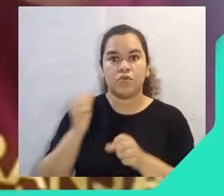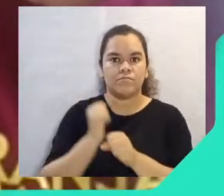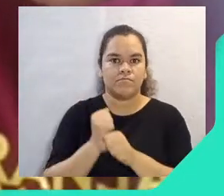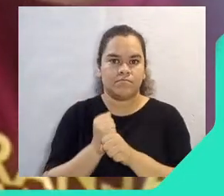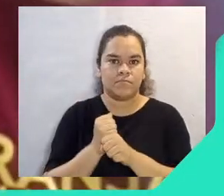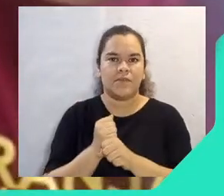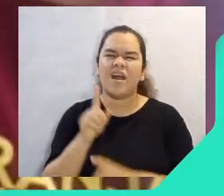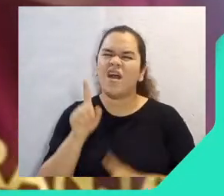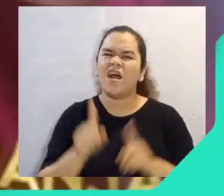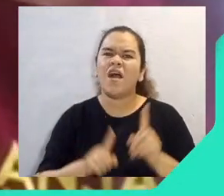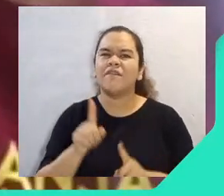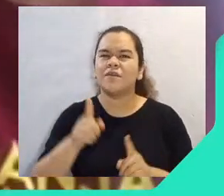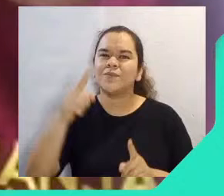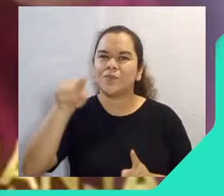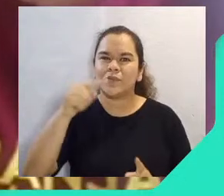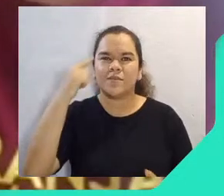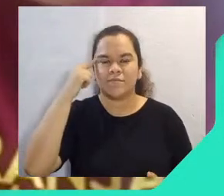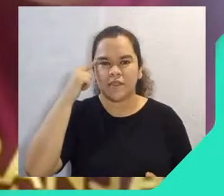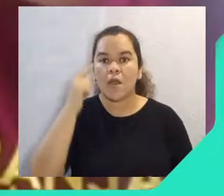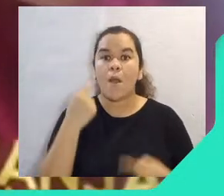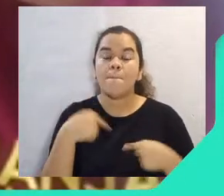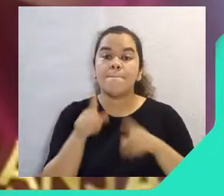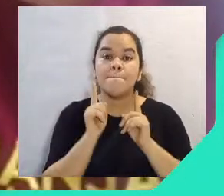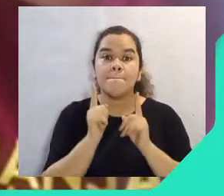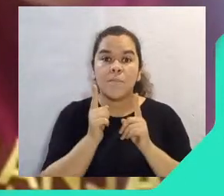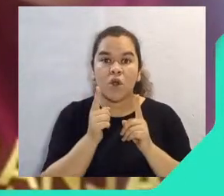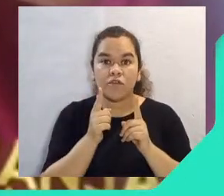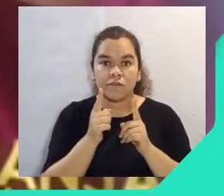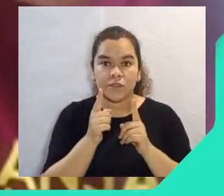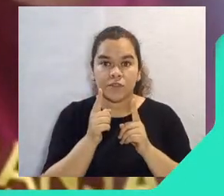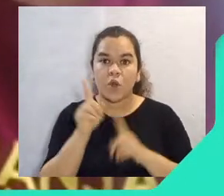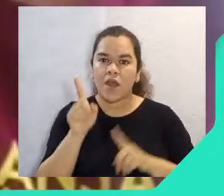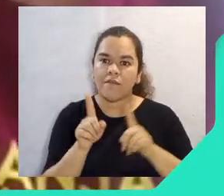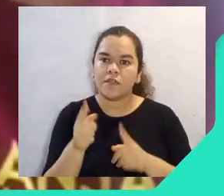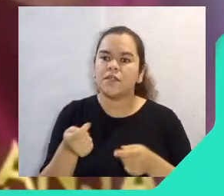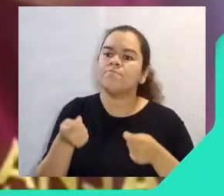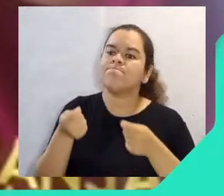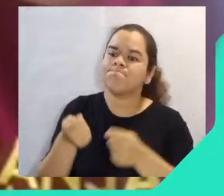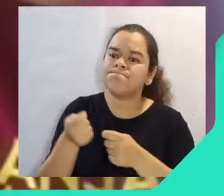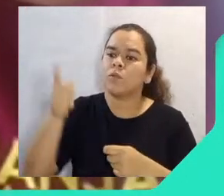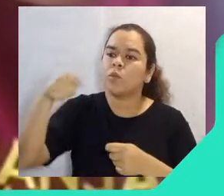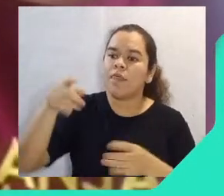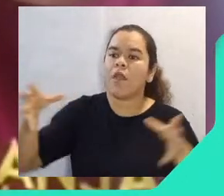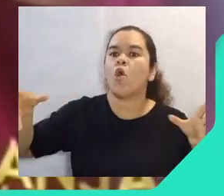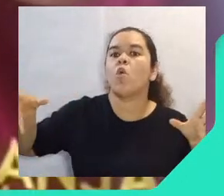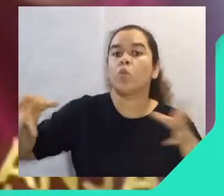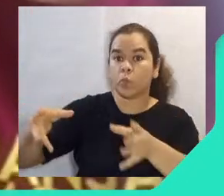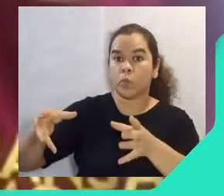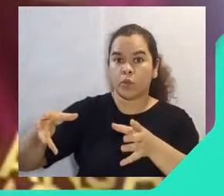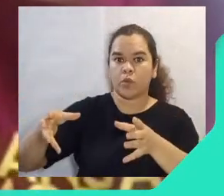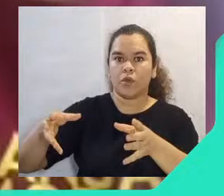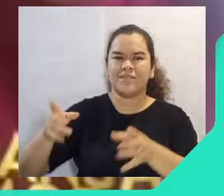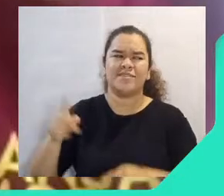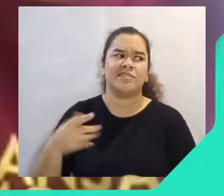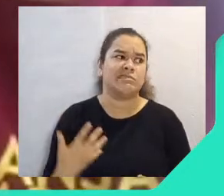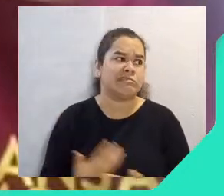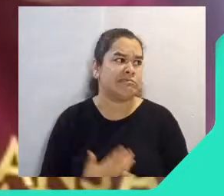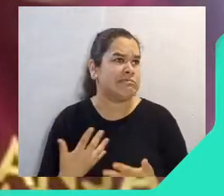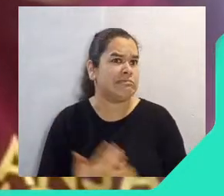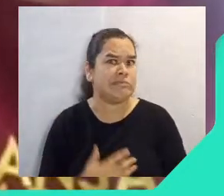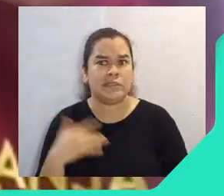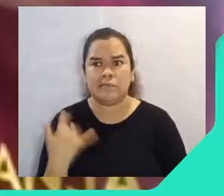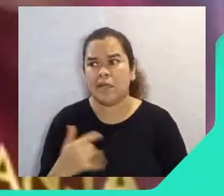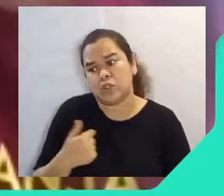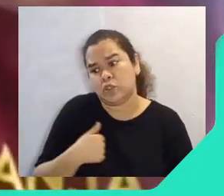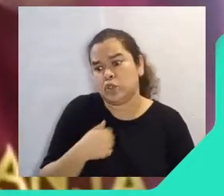en las facultades de facultad de que los profesores les imponen trabajos en equipo para hacerlos sufrir y dicen, bueno, yo hago todo el trabajo